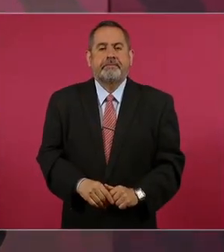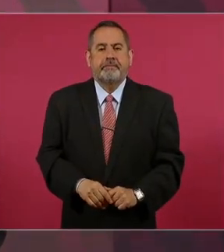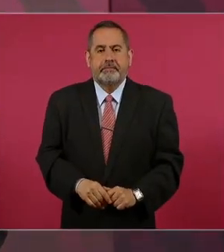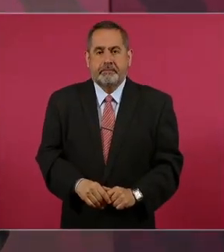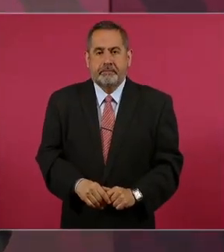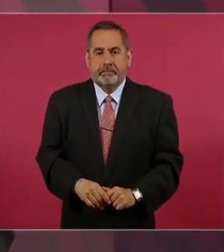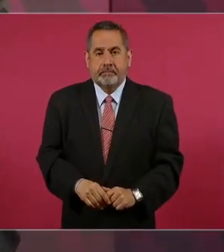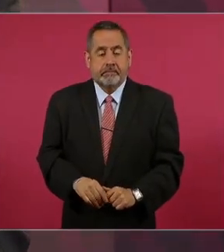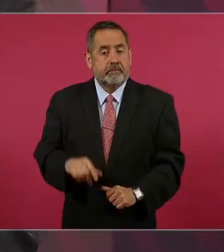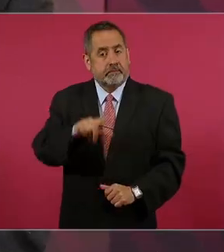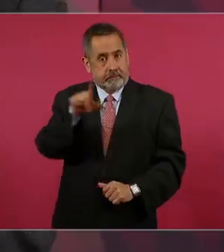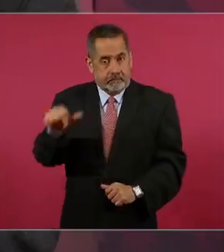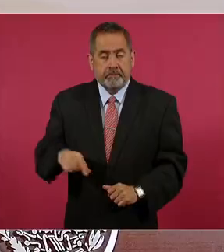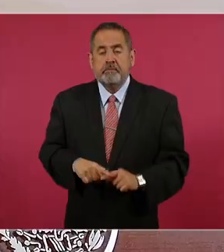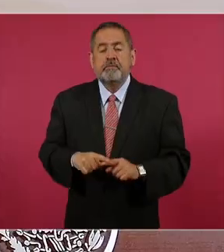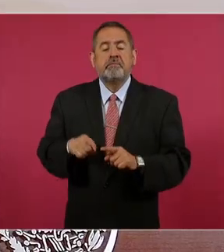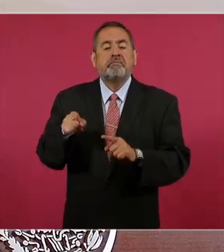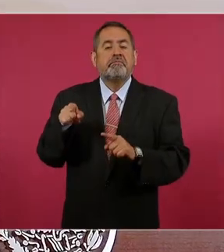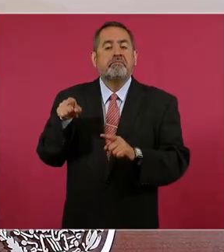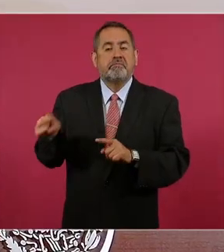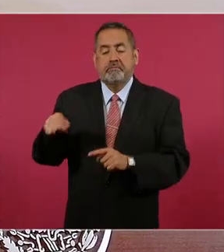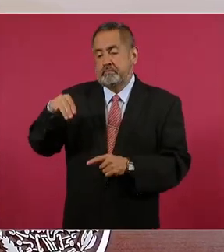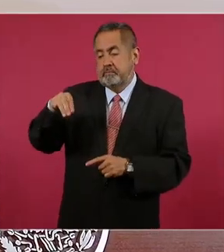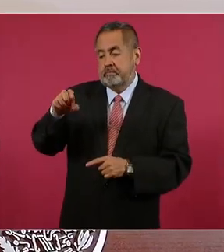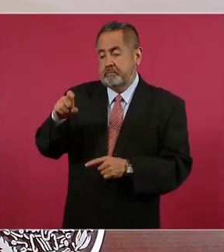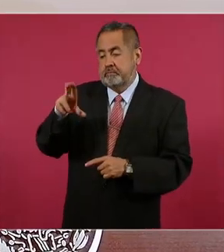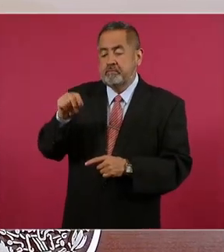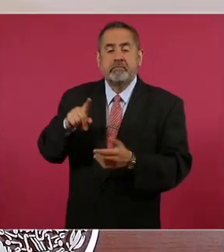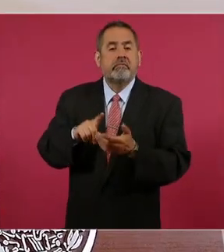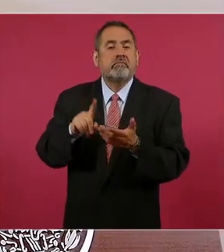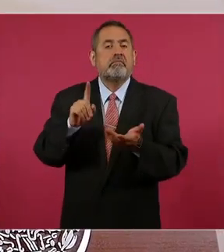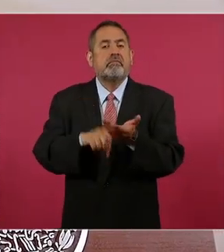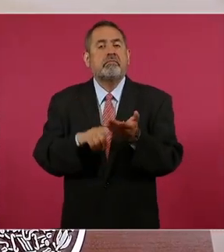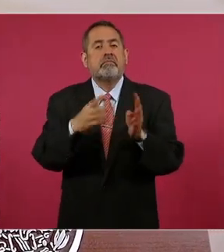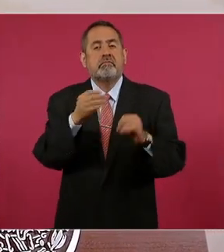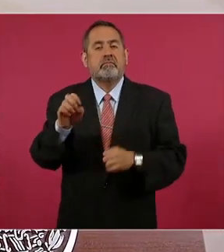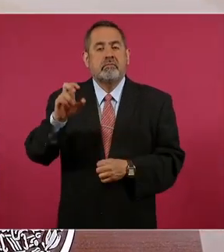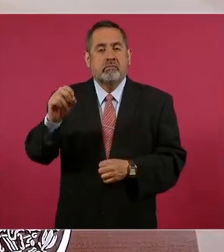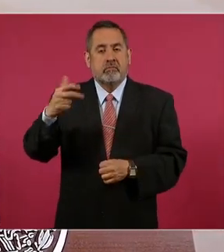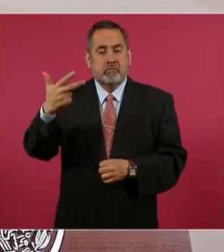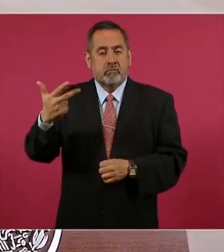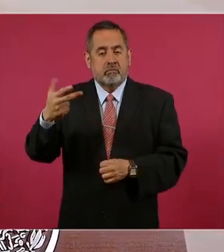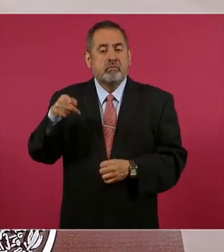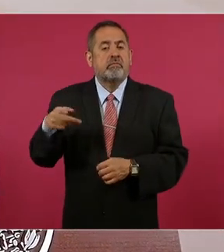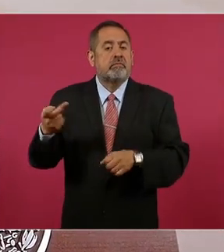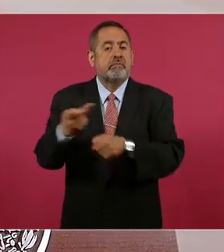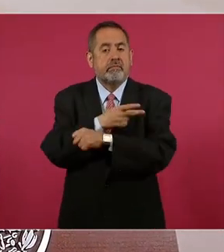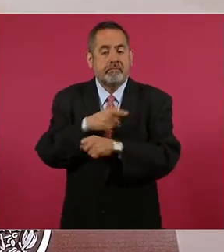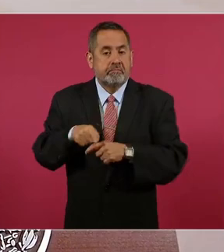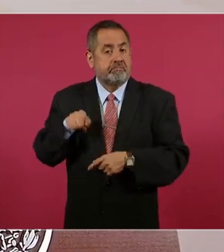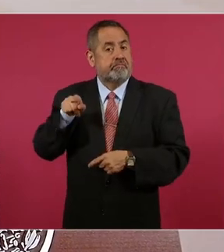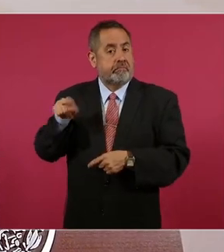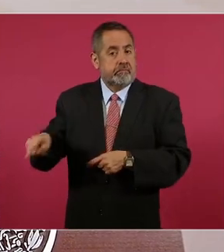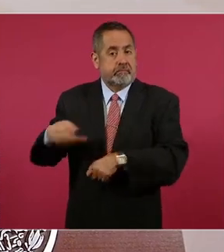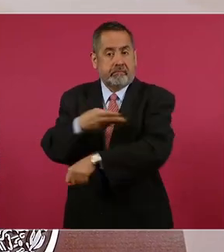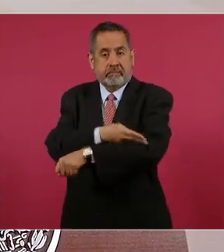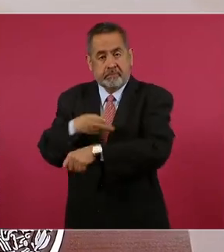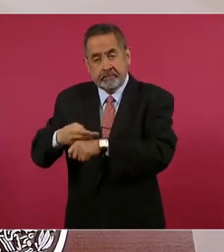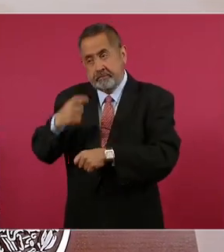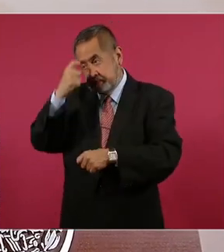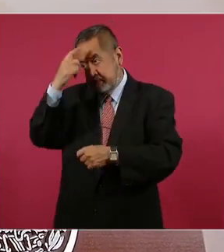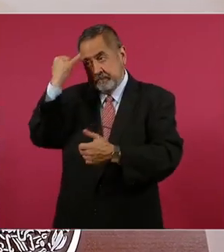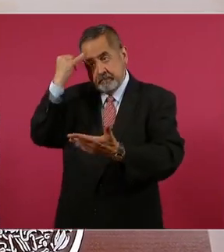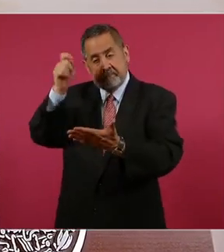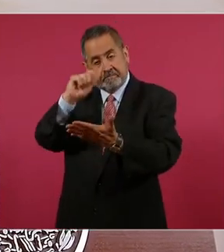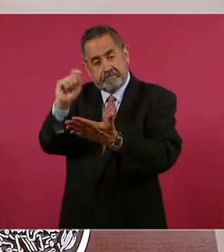Durante la segunda mitad de 1908 Madero se ocupa de escribir en San Pedro de